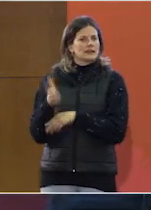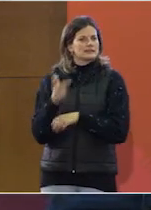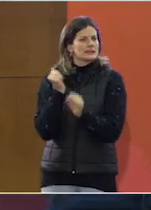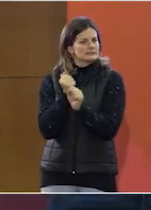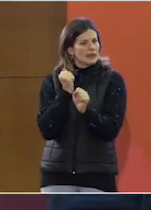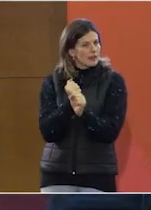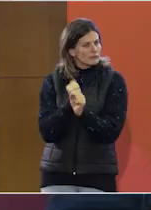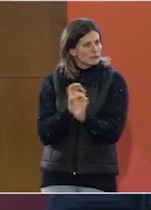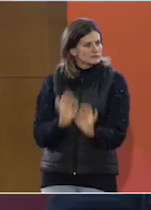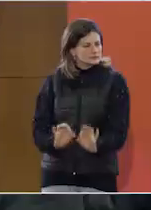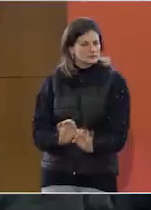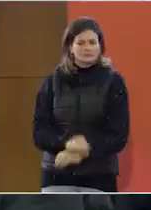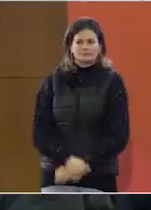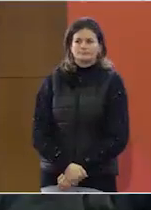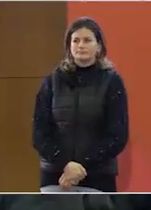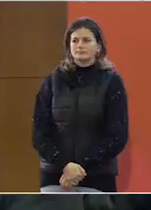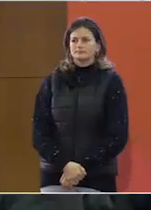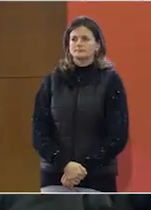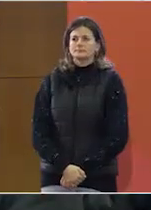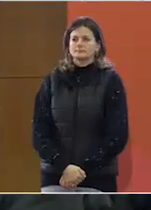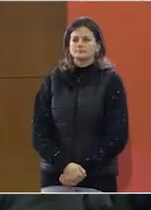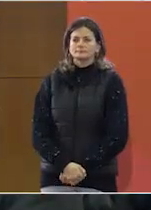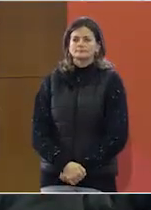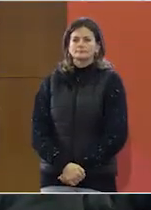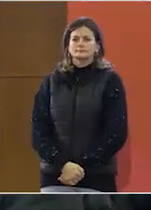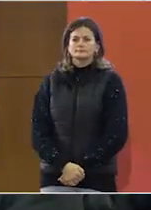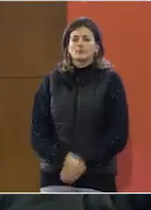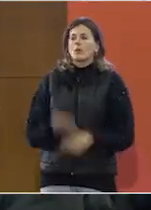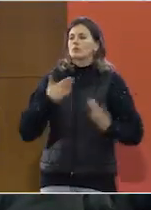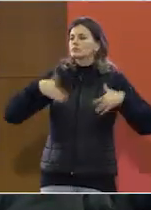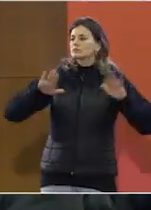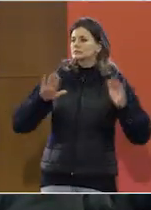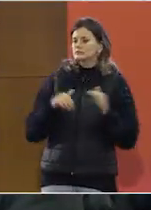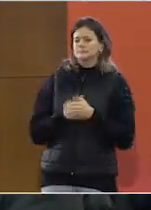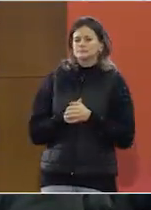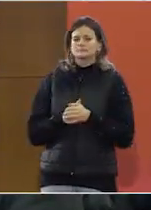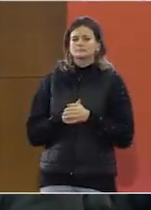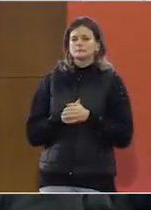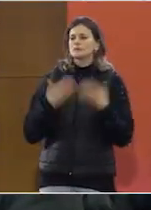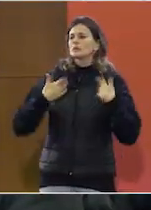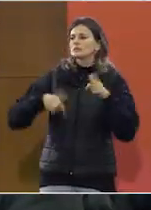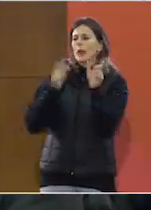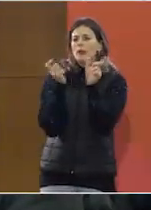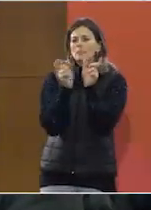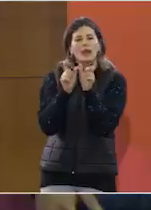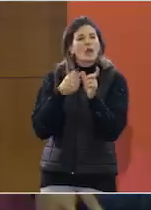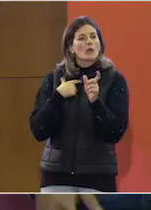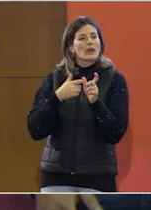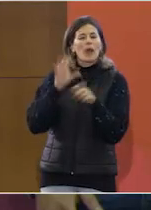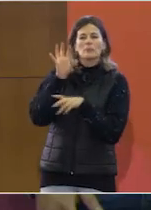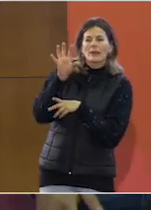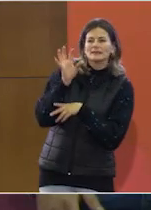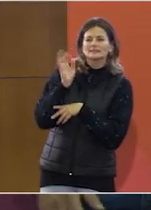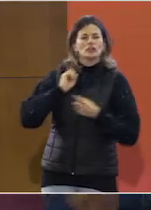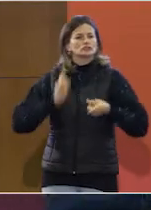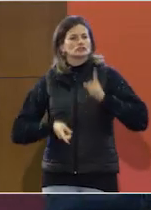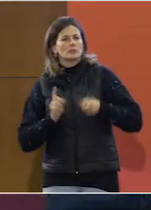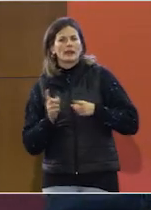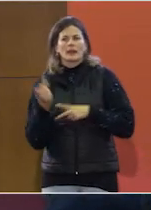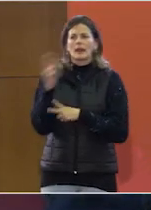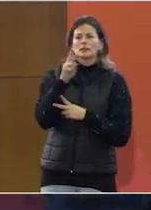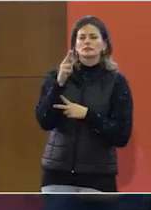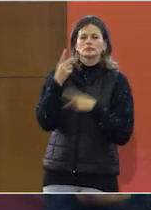A lo mejor la palabra patria y la palabra soberanía